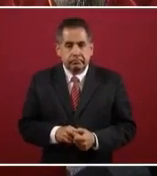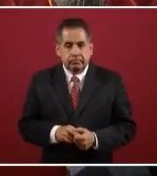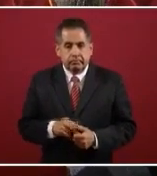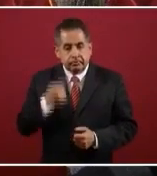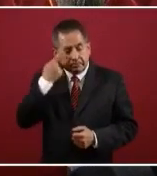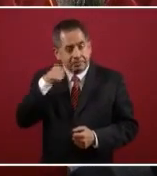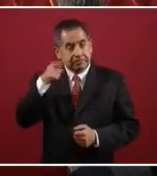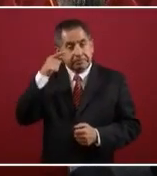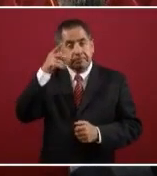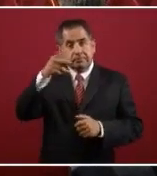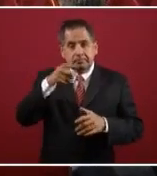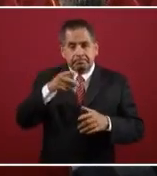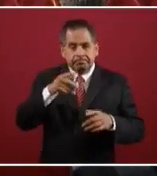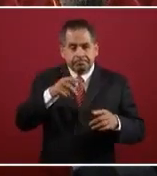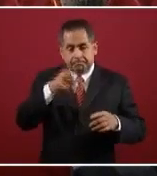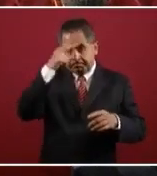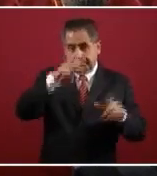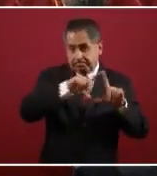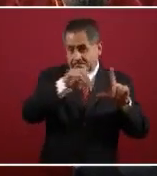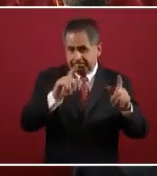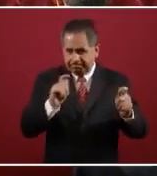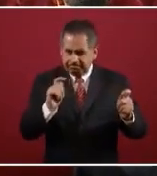para la transformación de México,